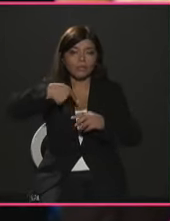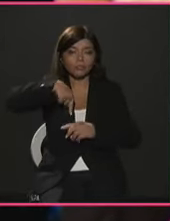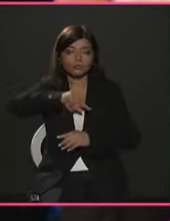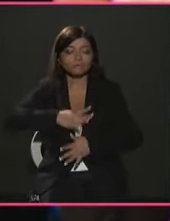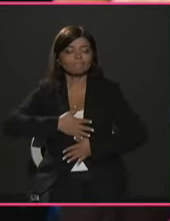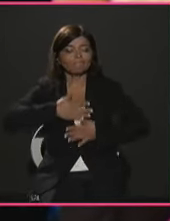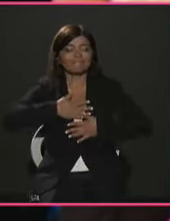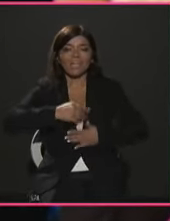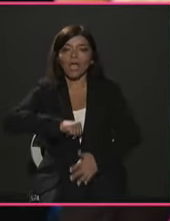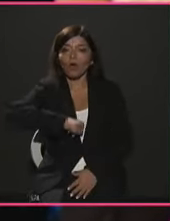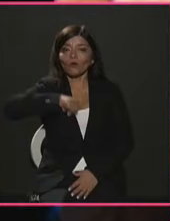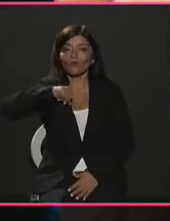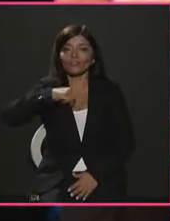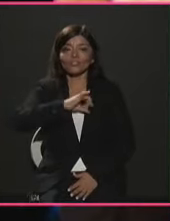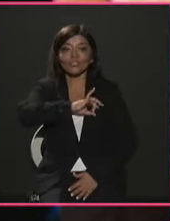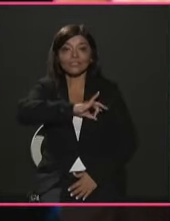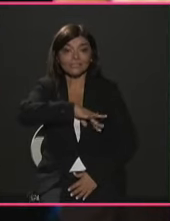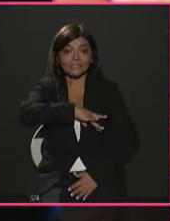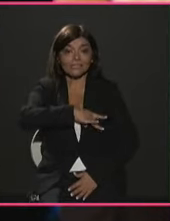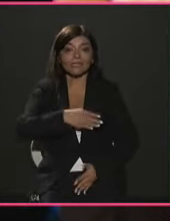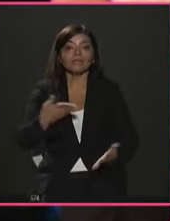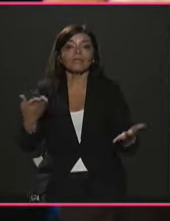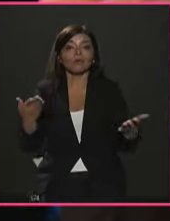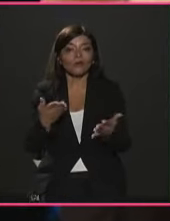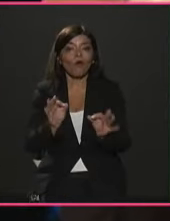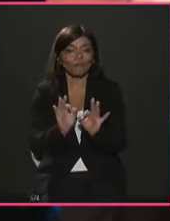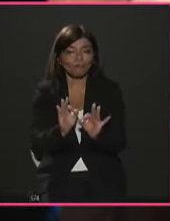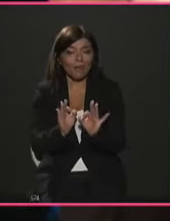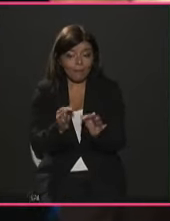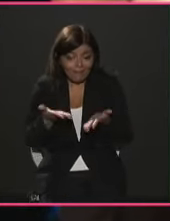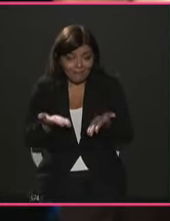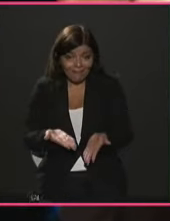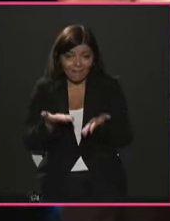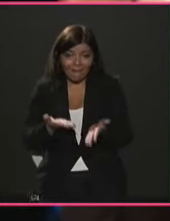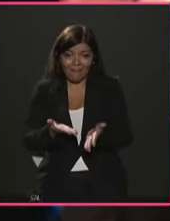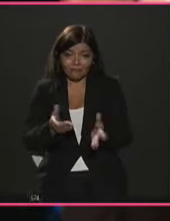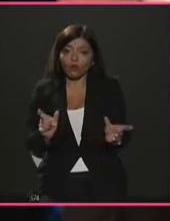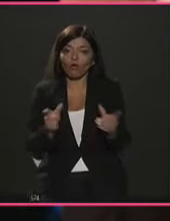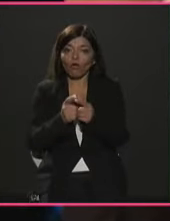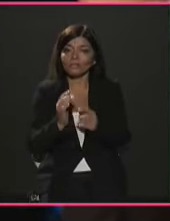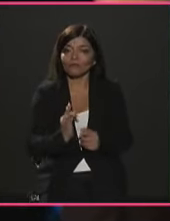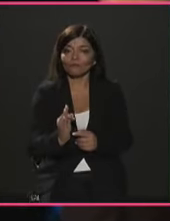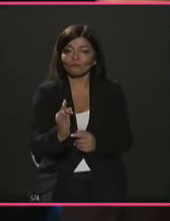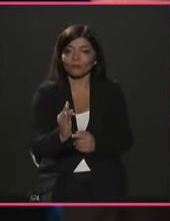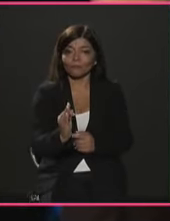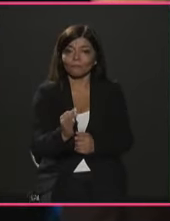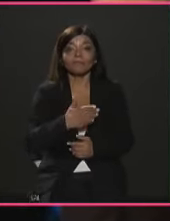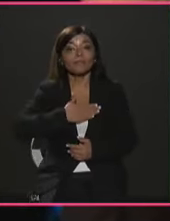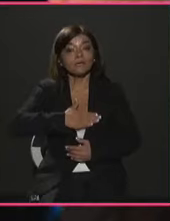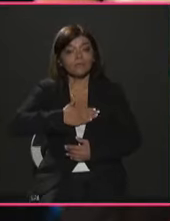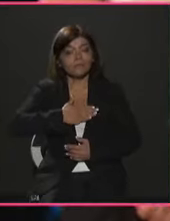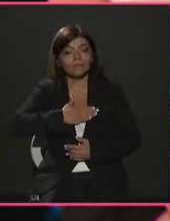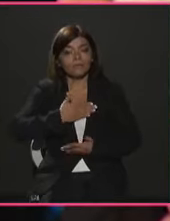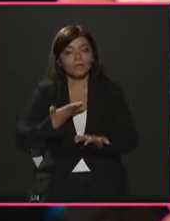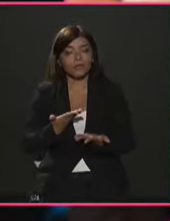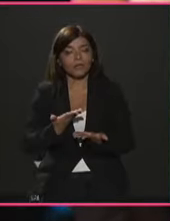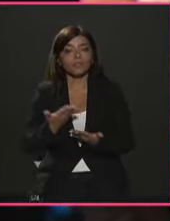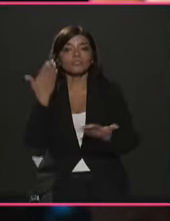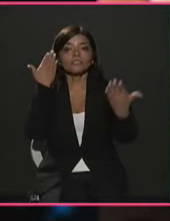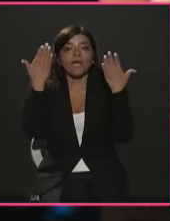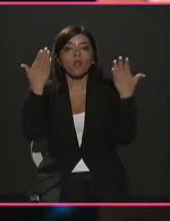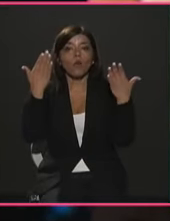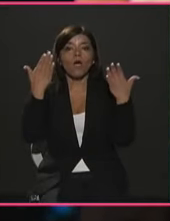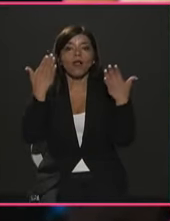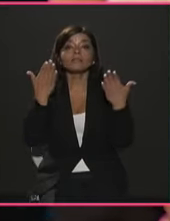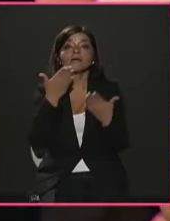nos sentimos orgullosos de chile es justamente esta instancia quiero por eso saludar y